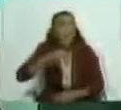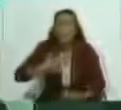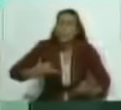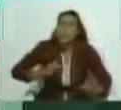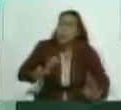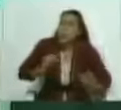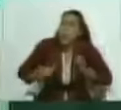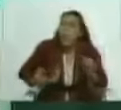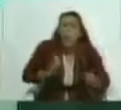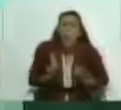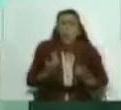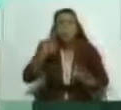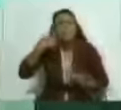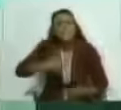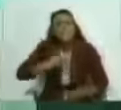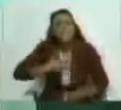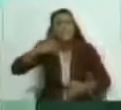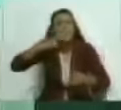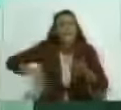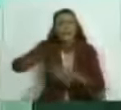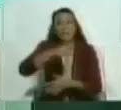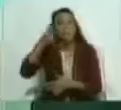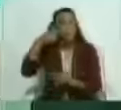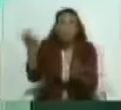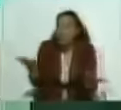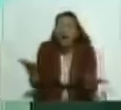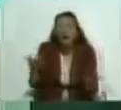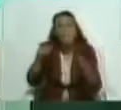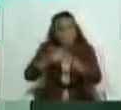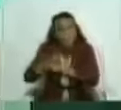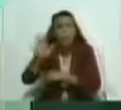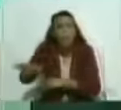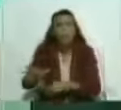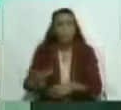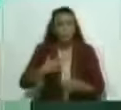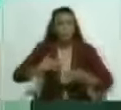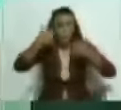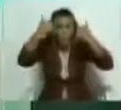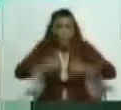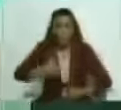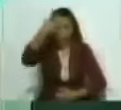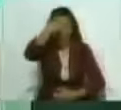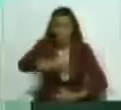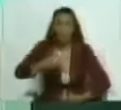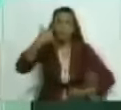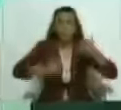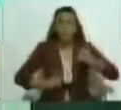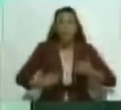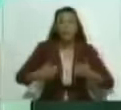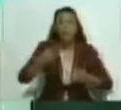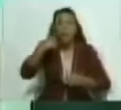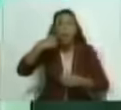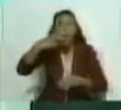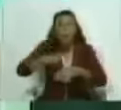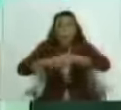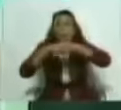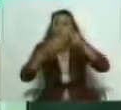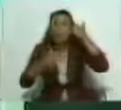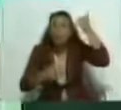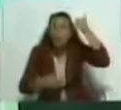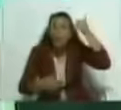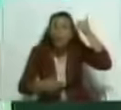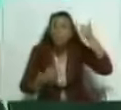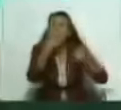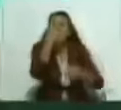gente, que no conoce el sentimiento de la gente. Y por eso yo me vengo hoy, de donde vengo orgullosamente, con